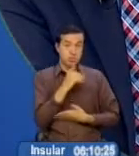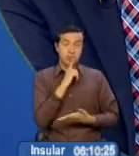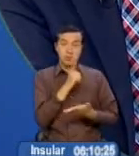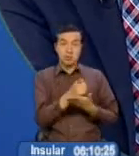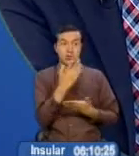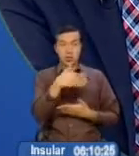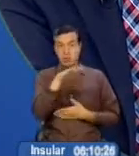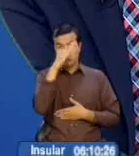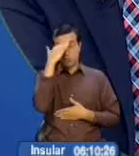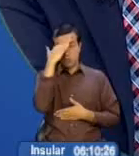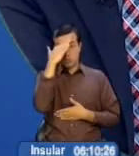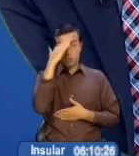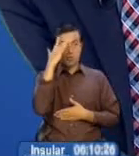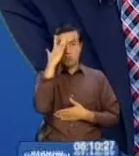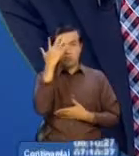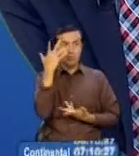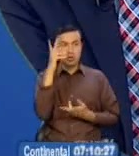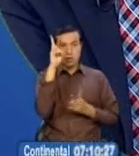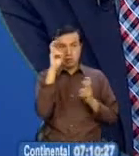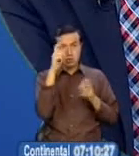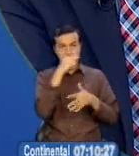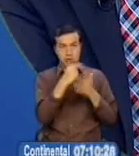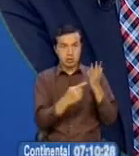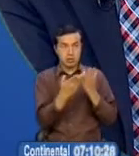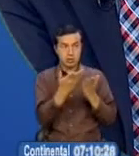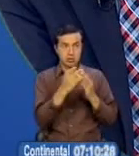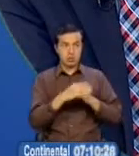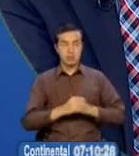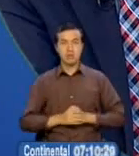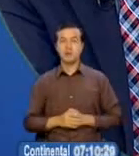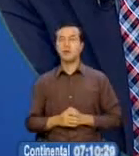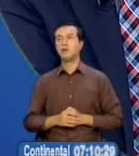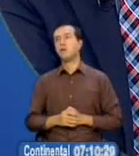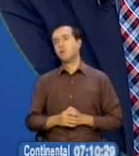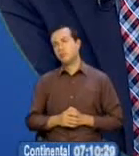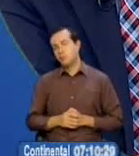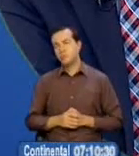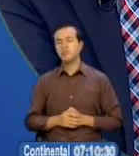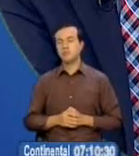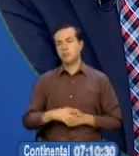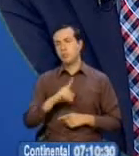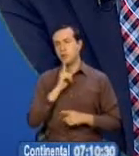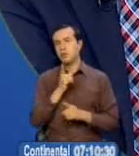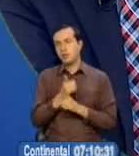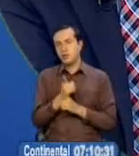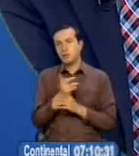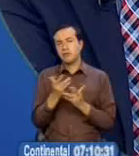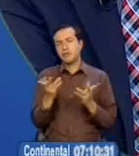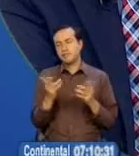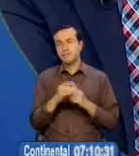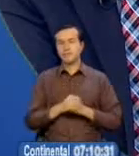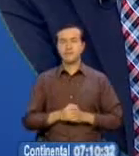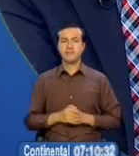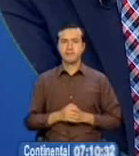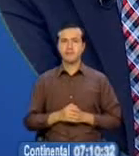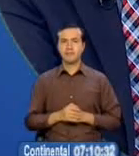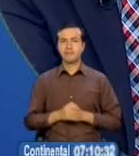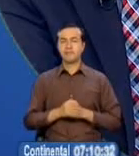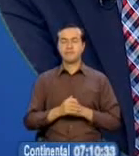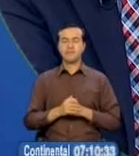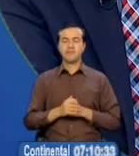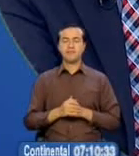debe tener una posición sobre este tema. Ah, no, claro, por supuesto. Hay